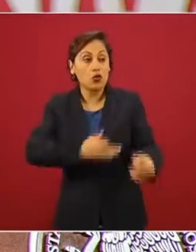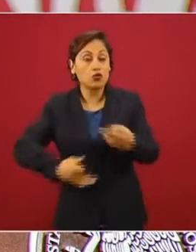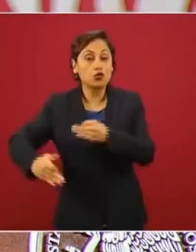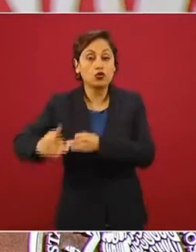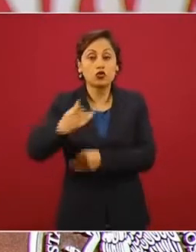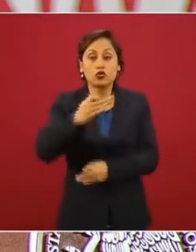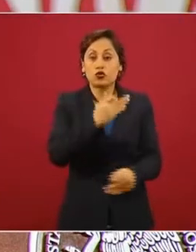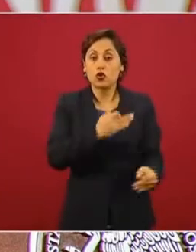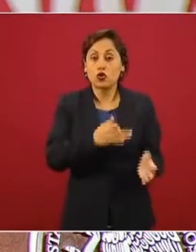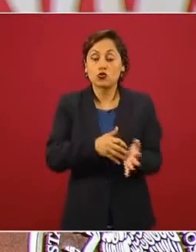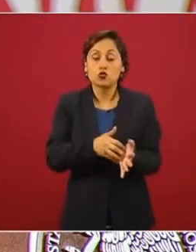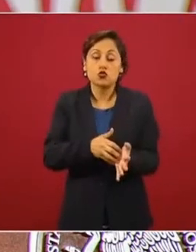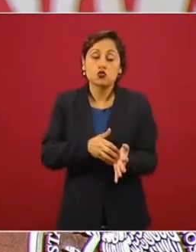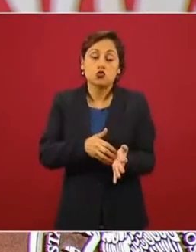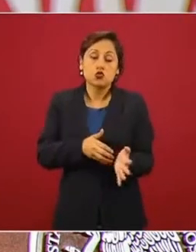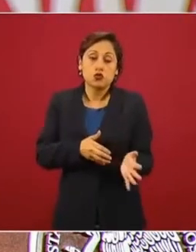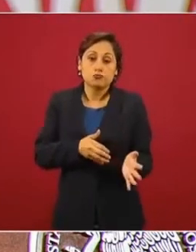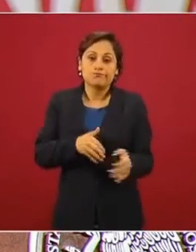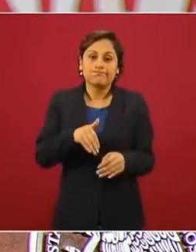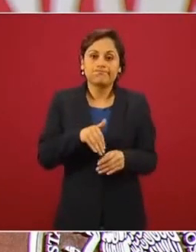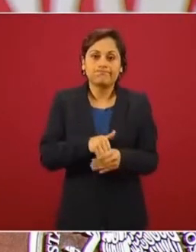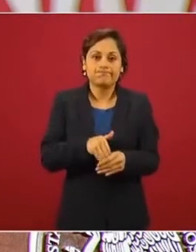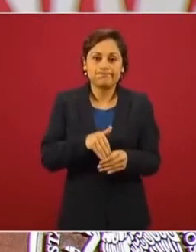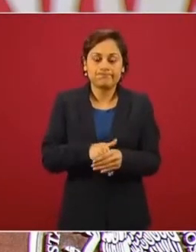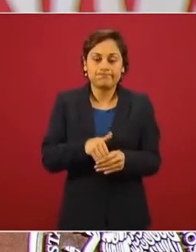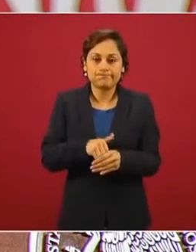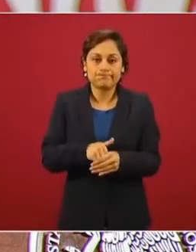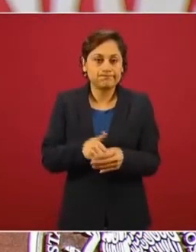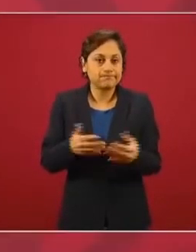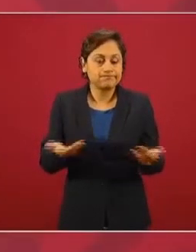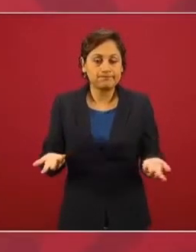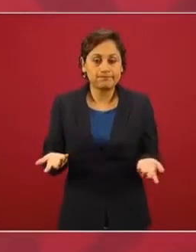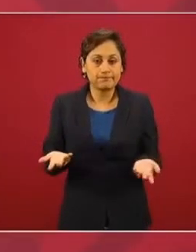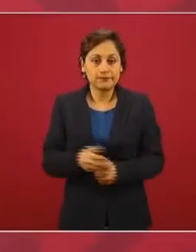ahorrar, ser austeros.